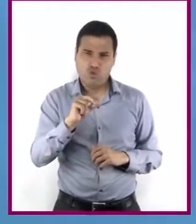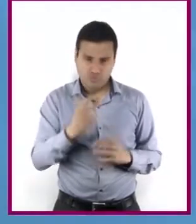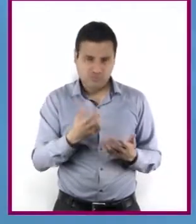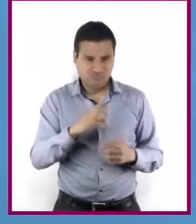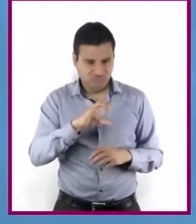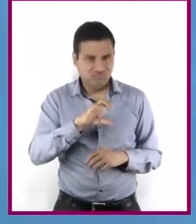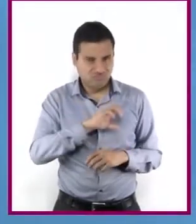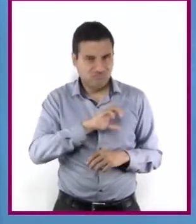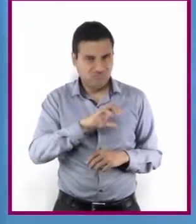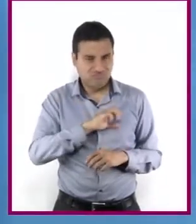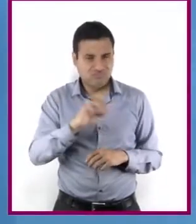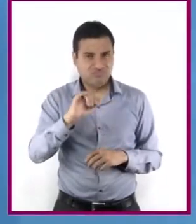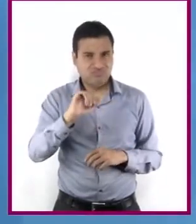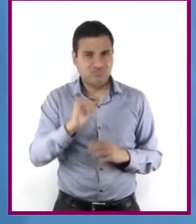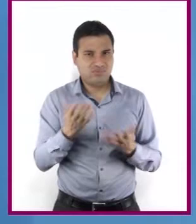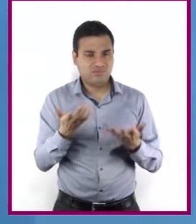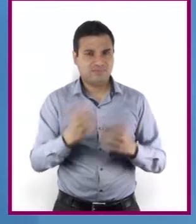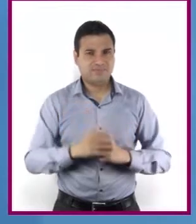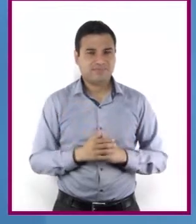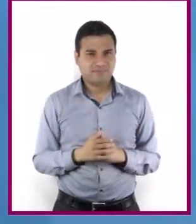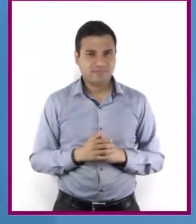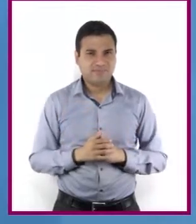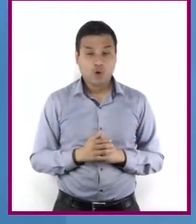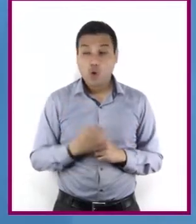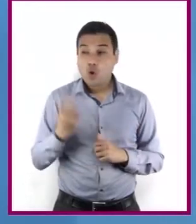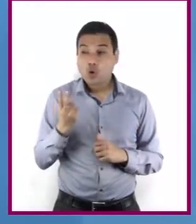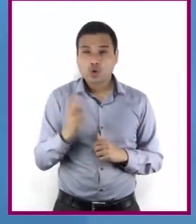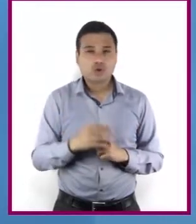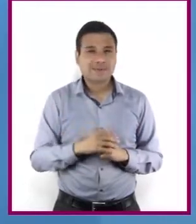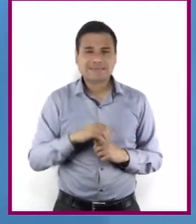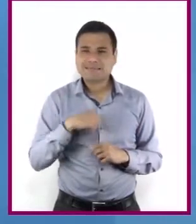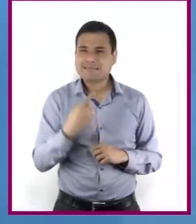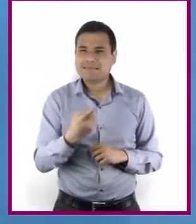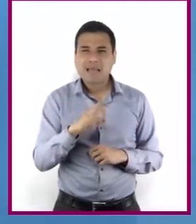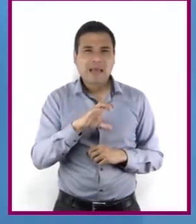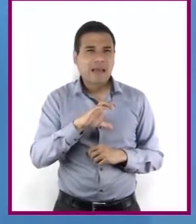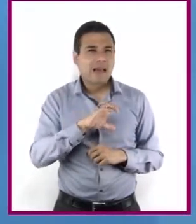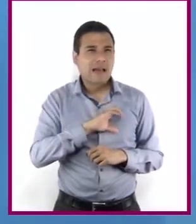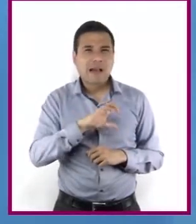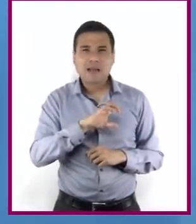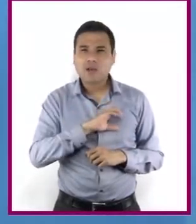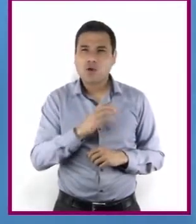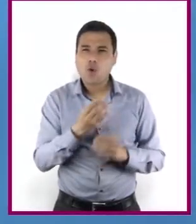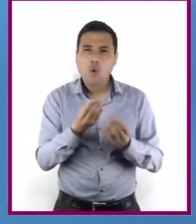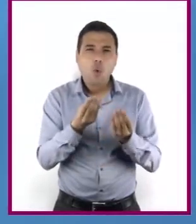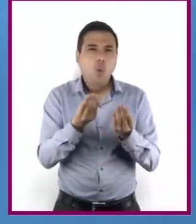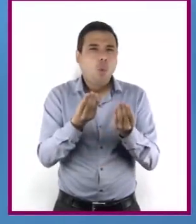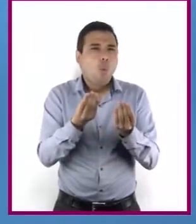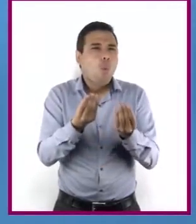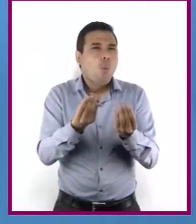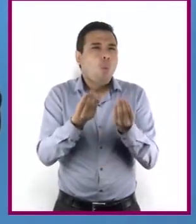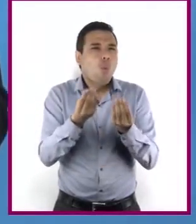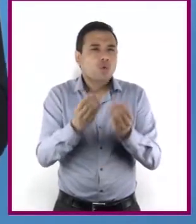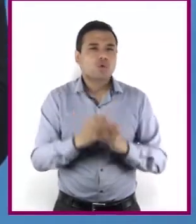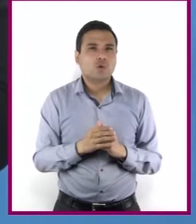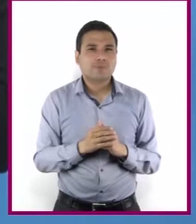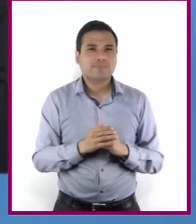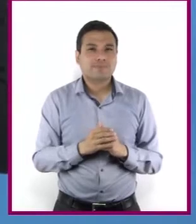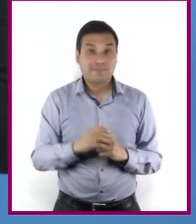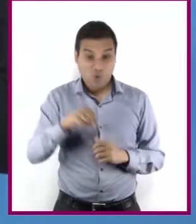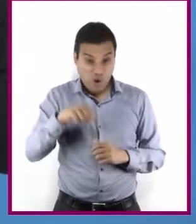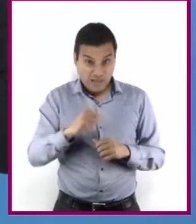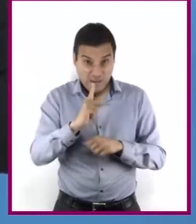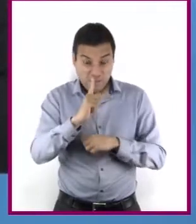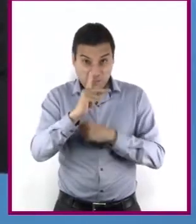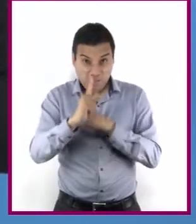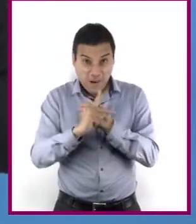padres. Será porque os queremos tanto que no podíamos permitir que en vuestro propio país os fueran